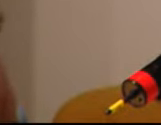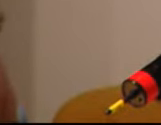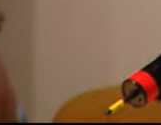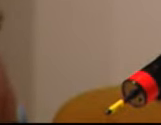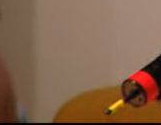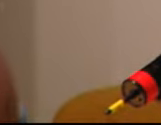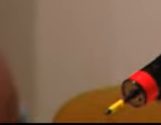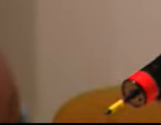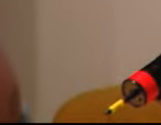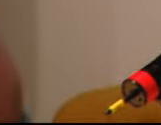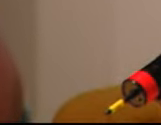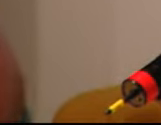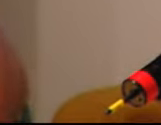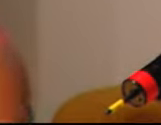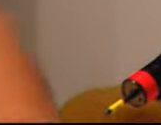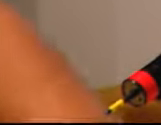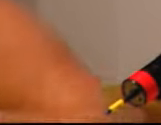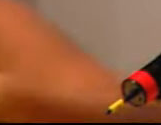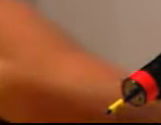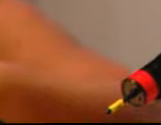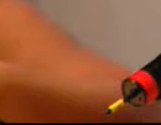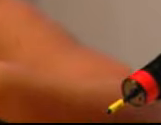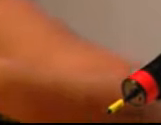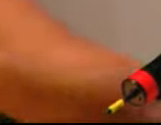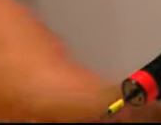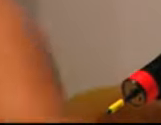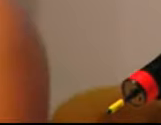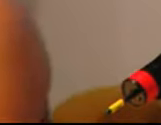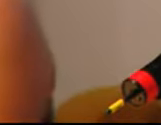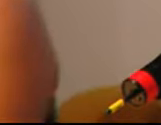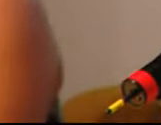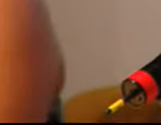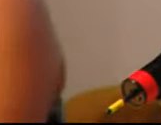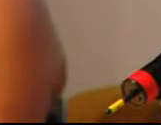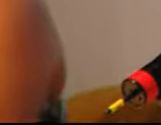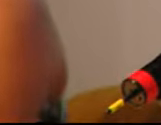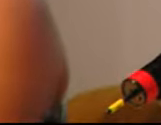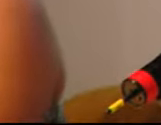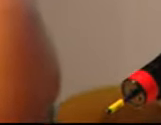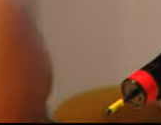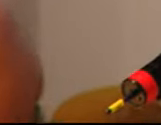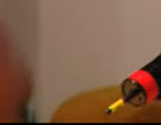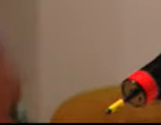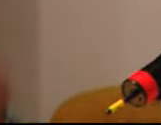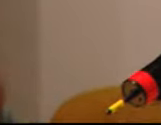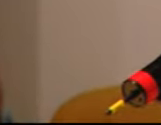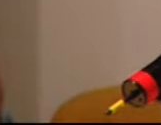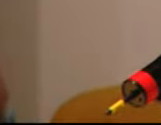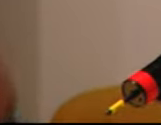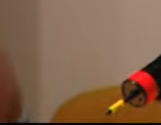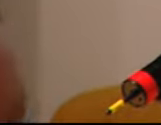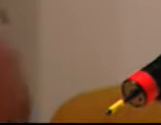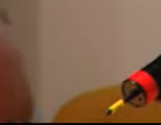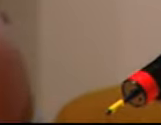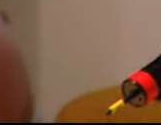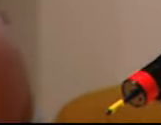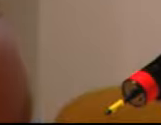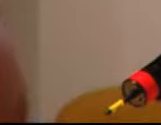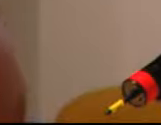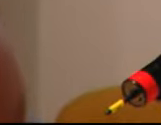No podemos olvidarnos, como dijo usted, que el rol del Estado en la promoción del deporte para todos es